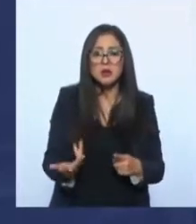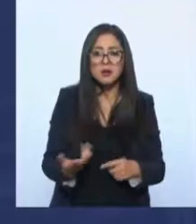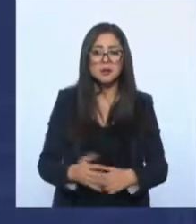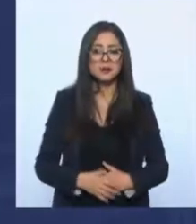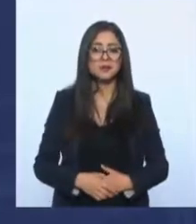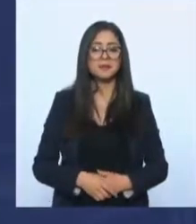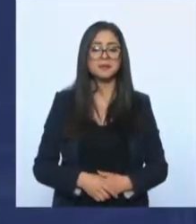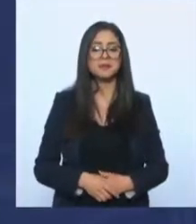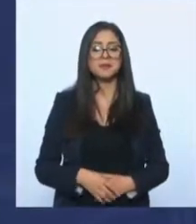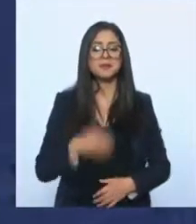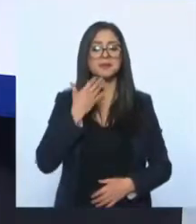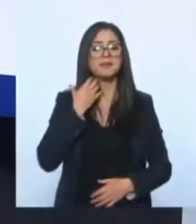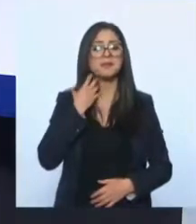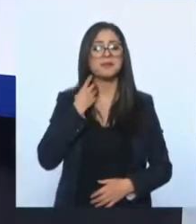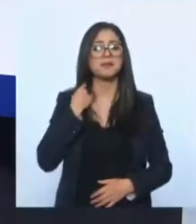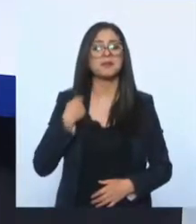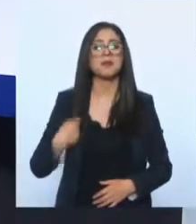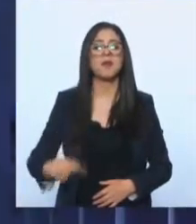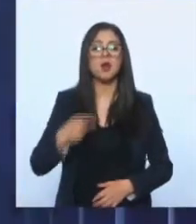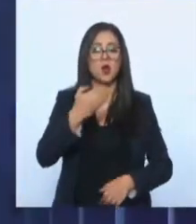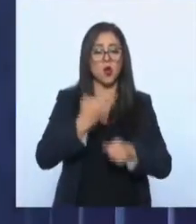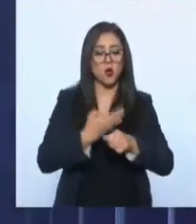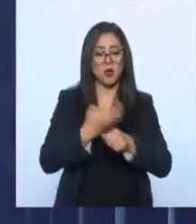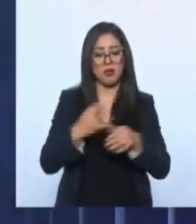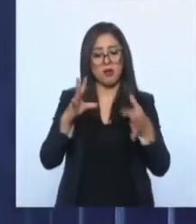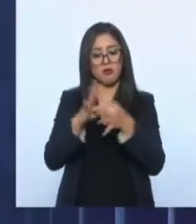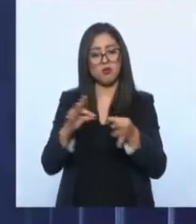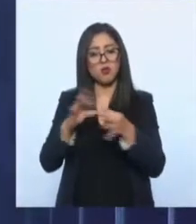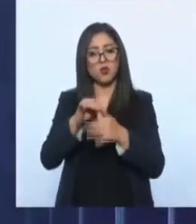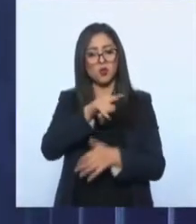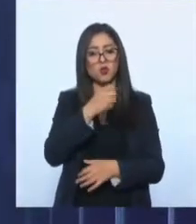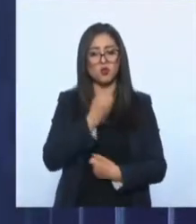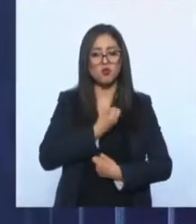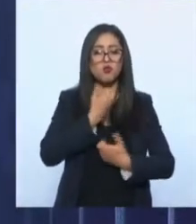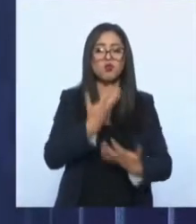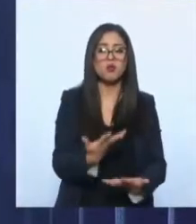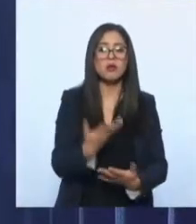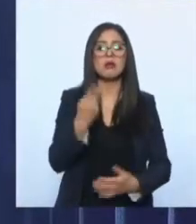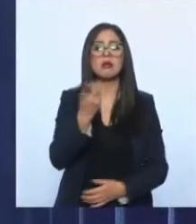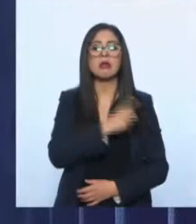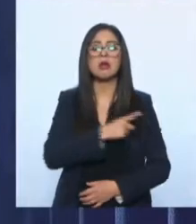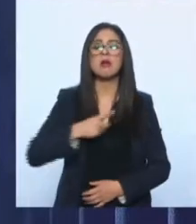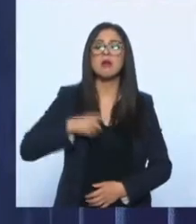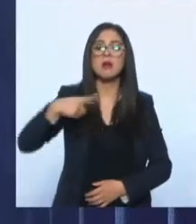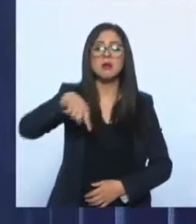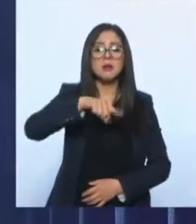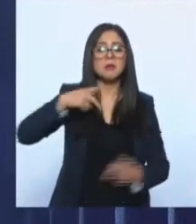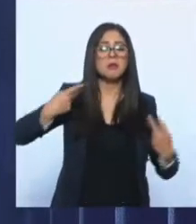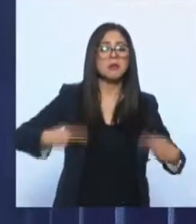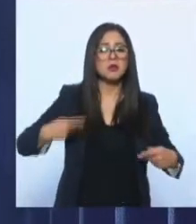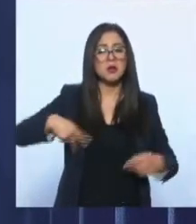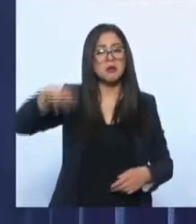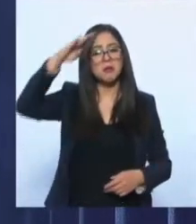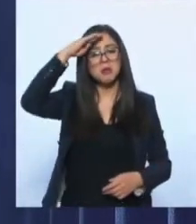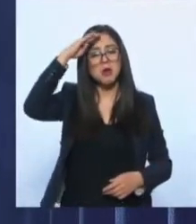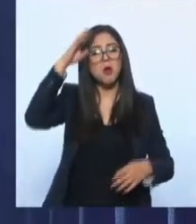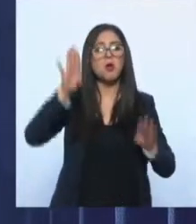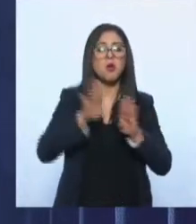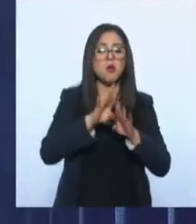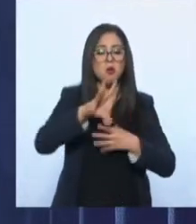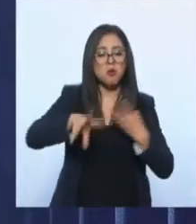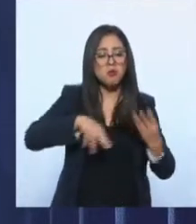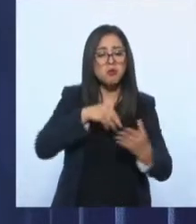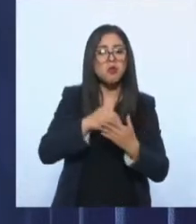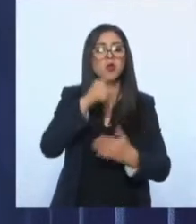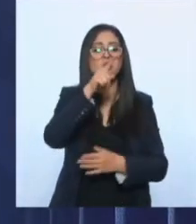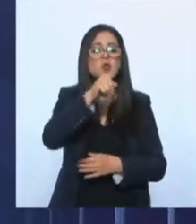¿no? Pues muy importante todo lo que comentas, entonces tomemos nota de cómo invertir, cuál es la mejor opción